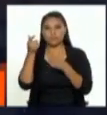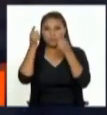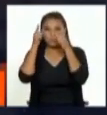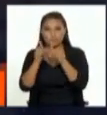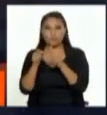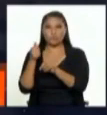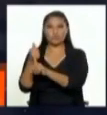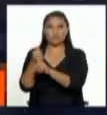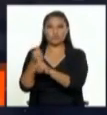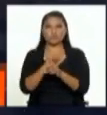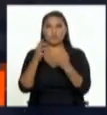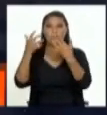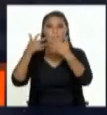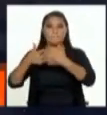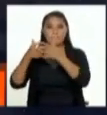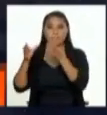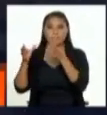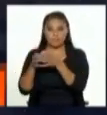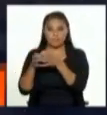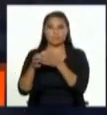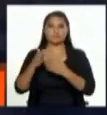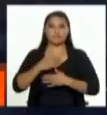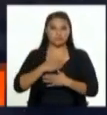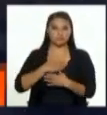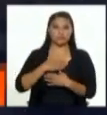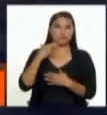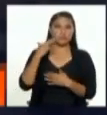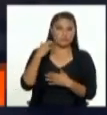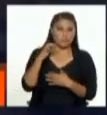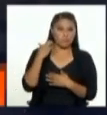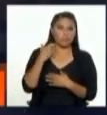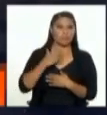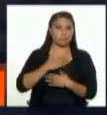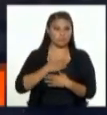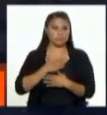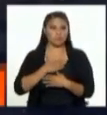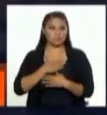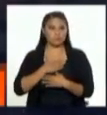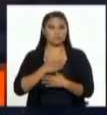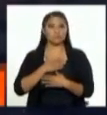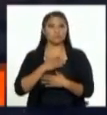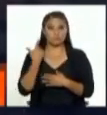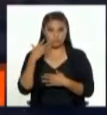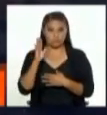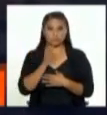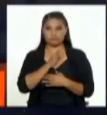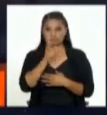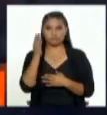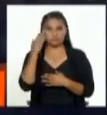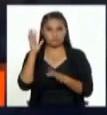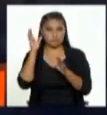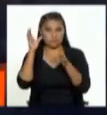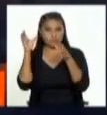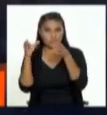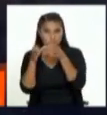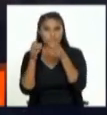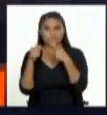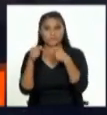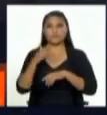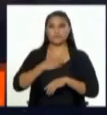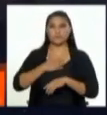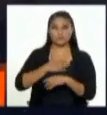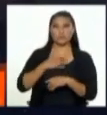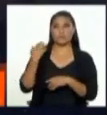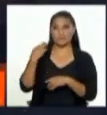decisión, que es muy importante, ¿no? Nosotros como padres, porque no solamente hablo como nutricionista. ¿Qué significa con eso? Exacto. Nosotros como padres es